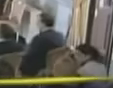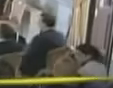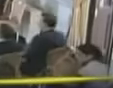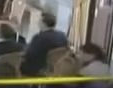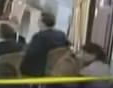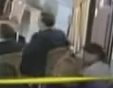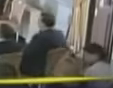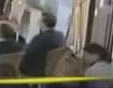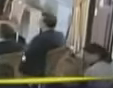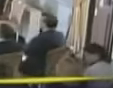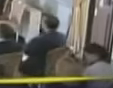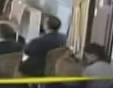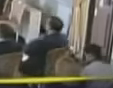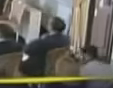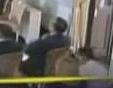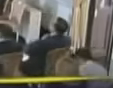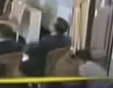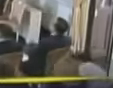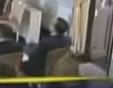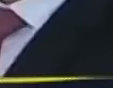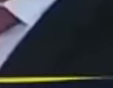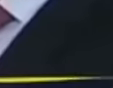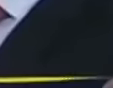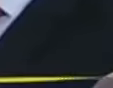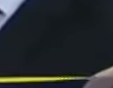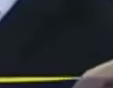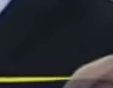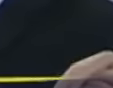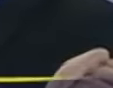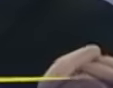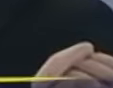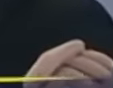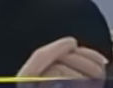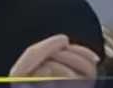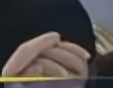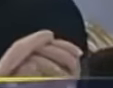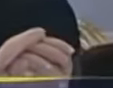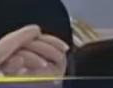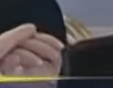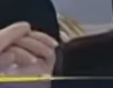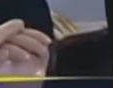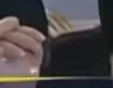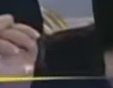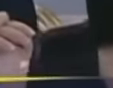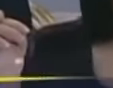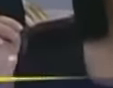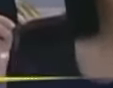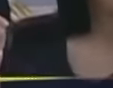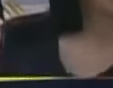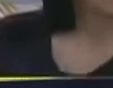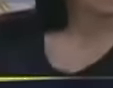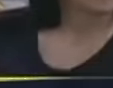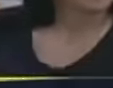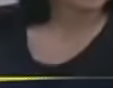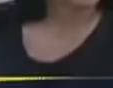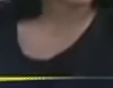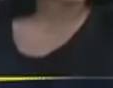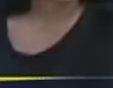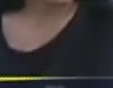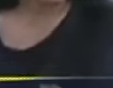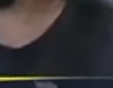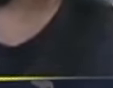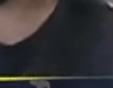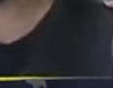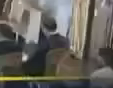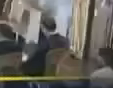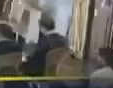de hidrocarburos gaseosos no asociados del campo Cocuina de la plataforma del Tana de la República